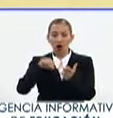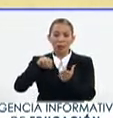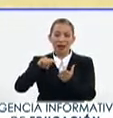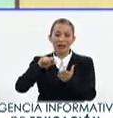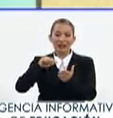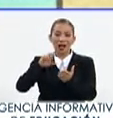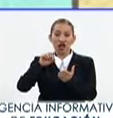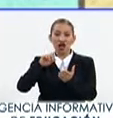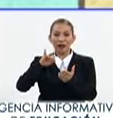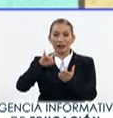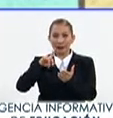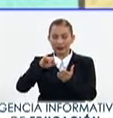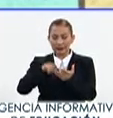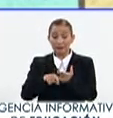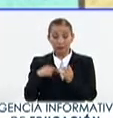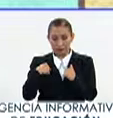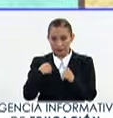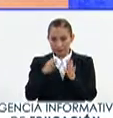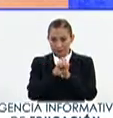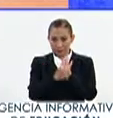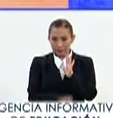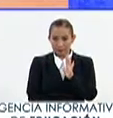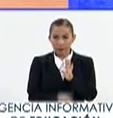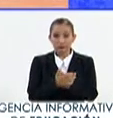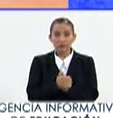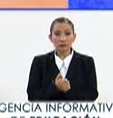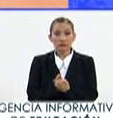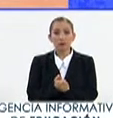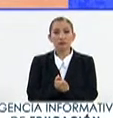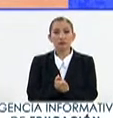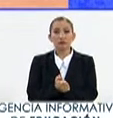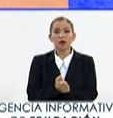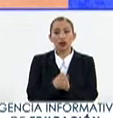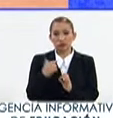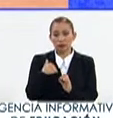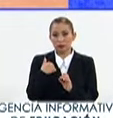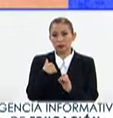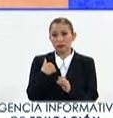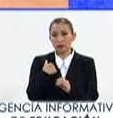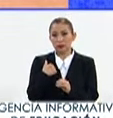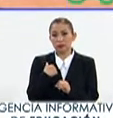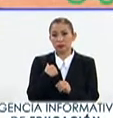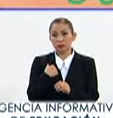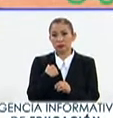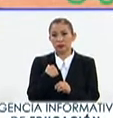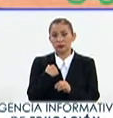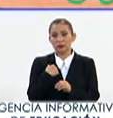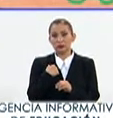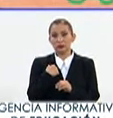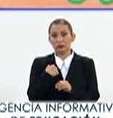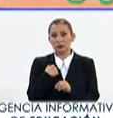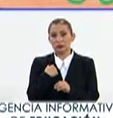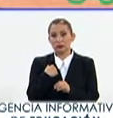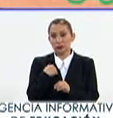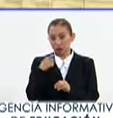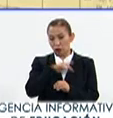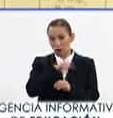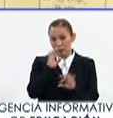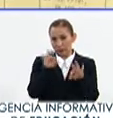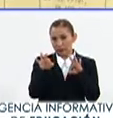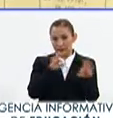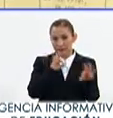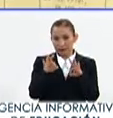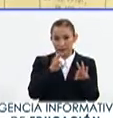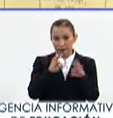¿no? Yo, por ejemplo, yo tengo que, como parte de mis